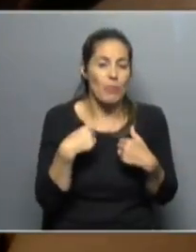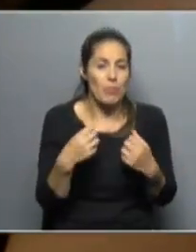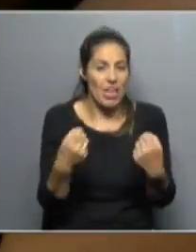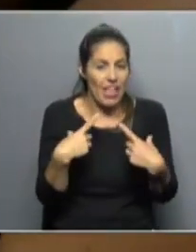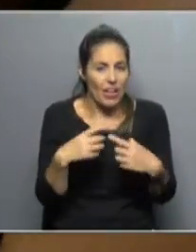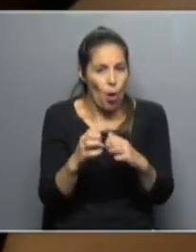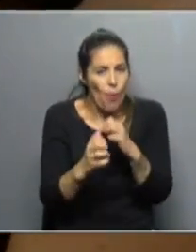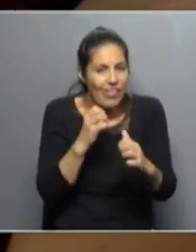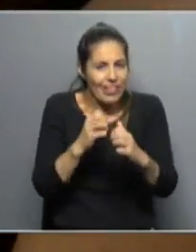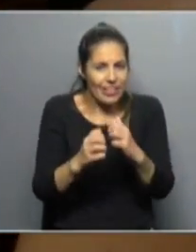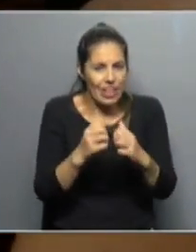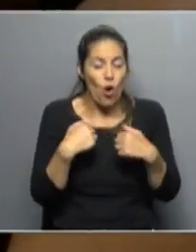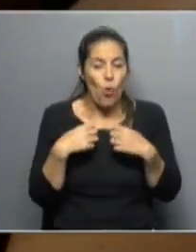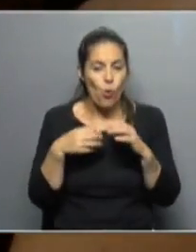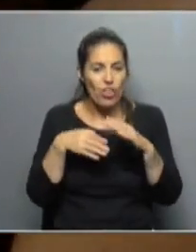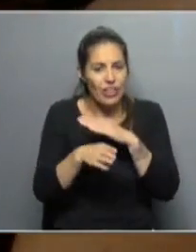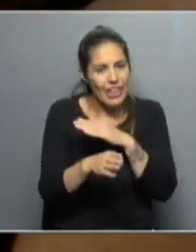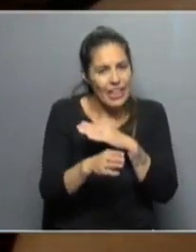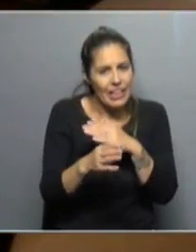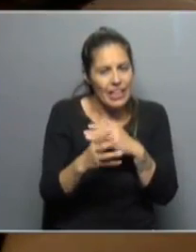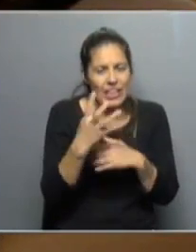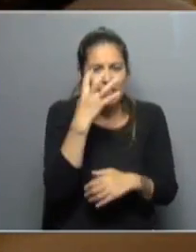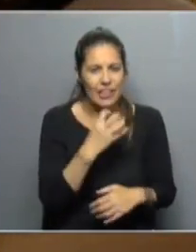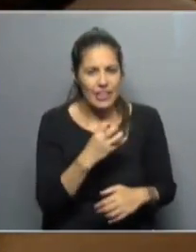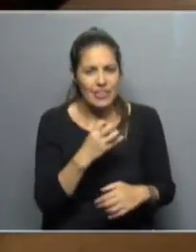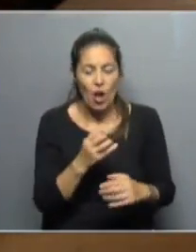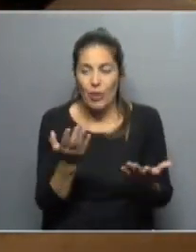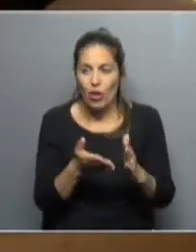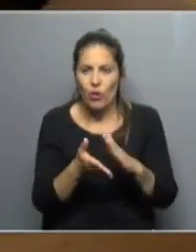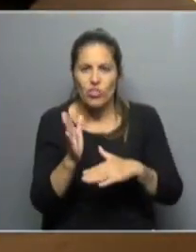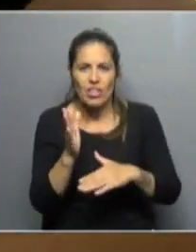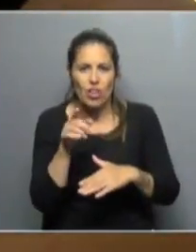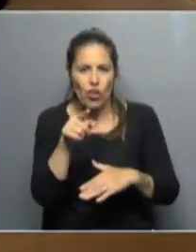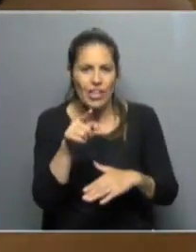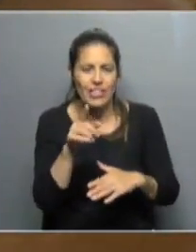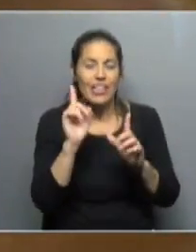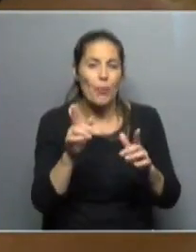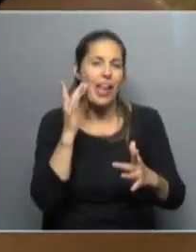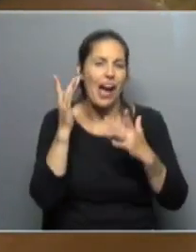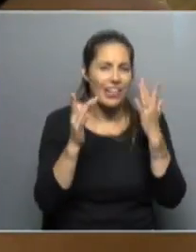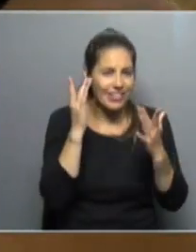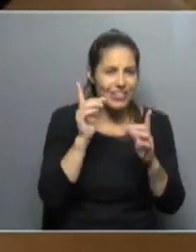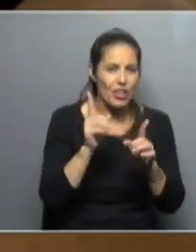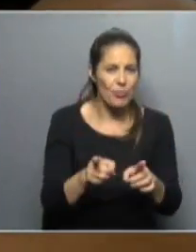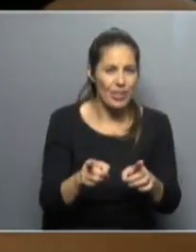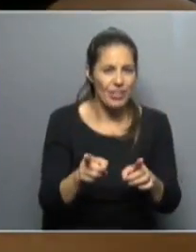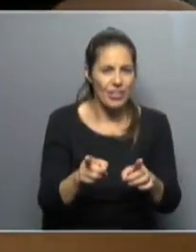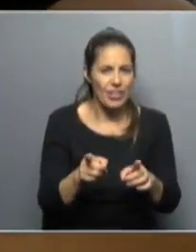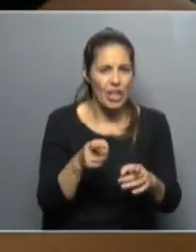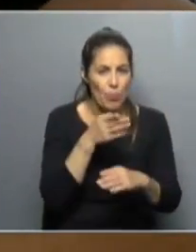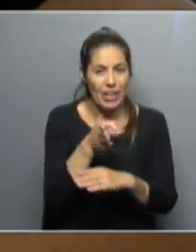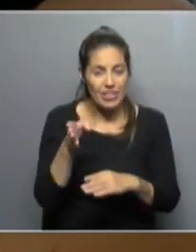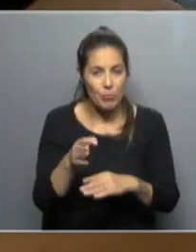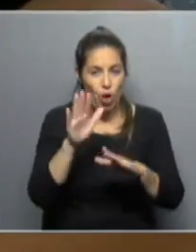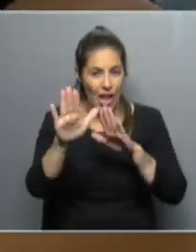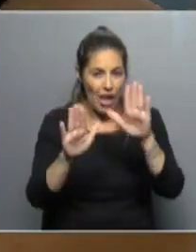energía. Cuando entré me llenó de tristeza, pero cuando estoy saliendo, y además con ella que es artista plástica y ha participado en la